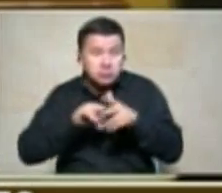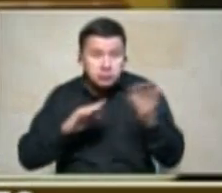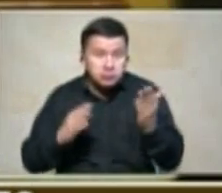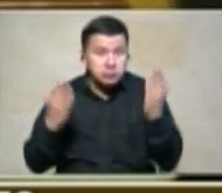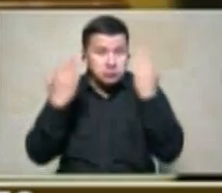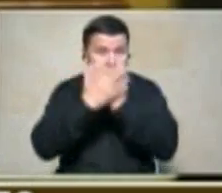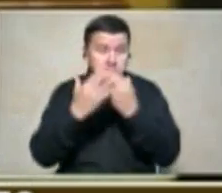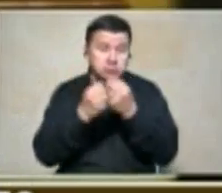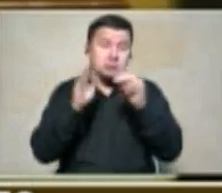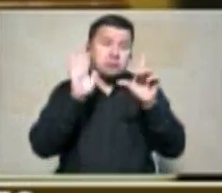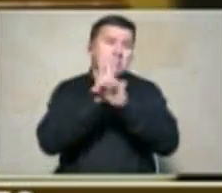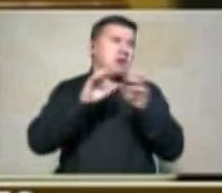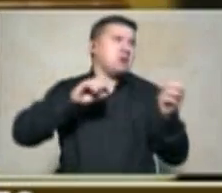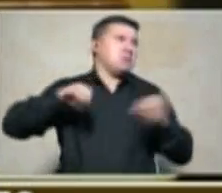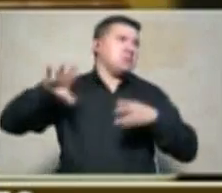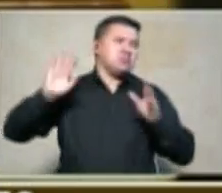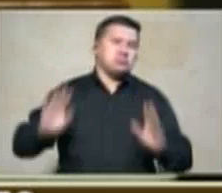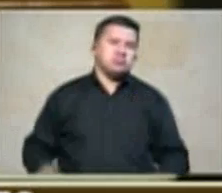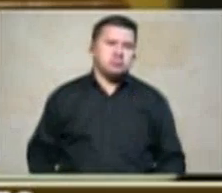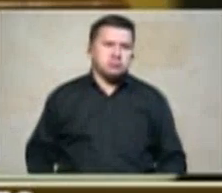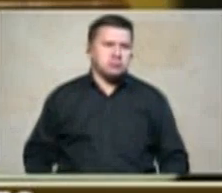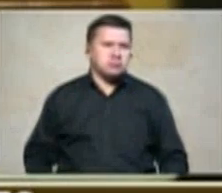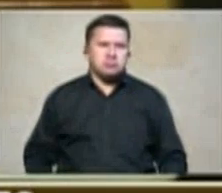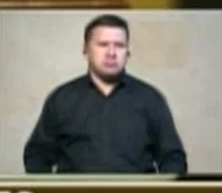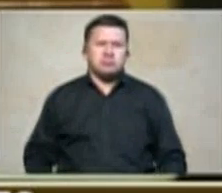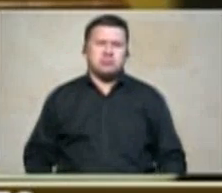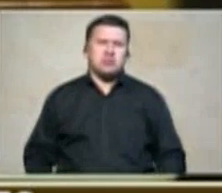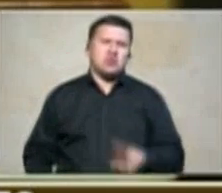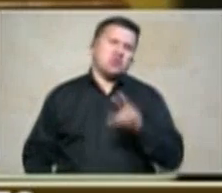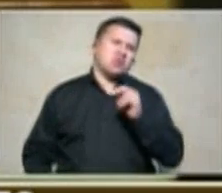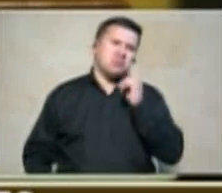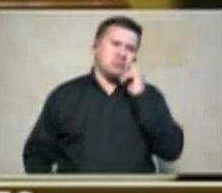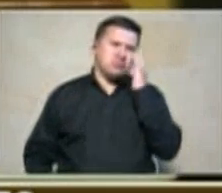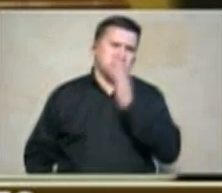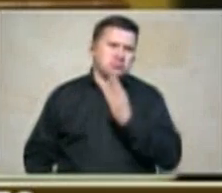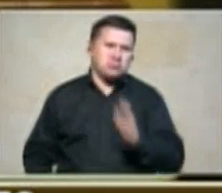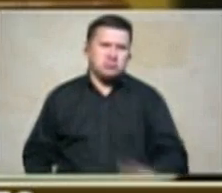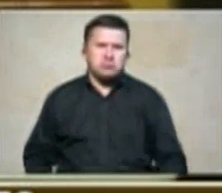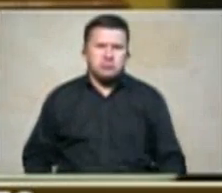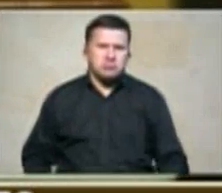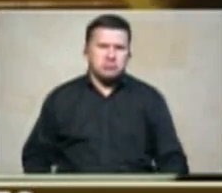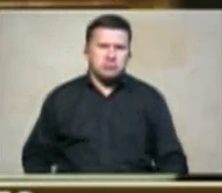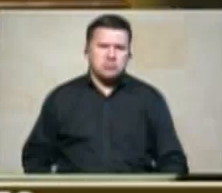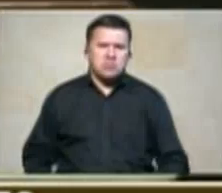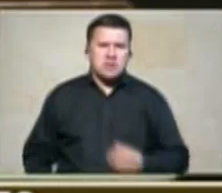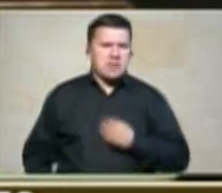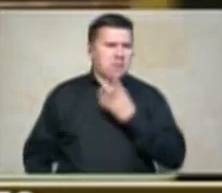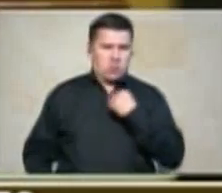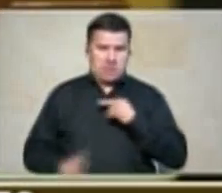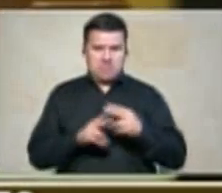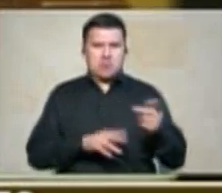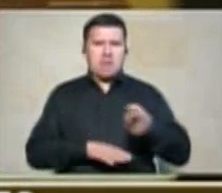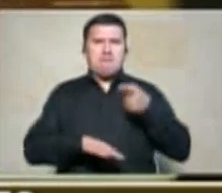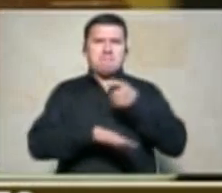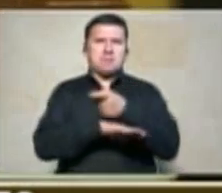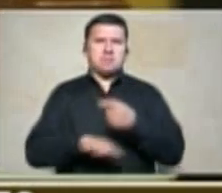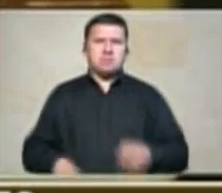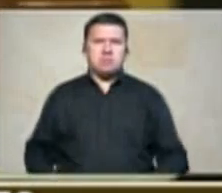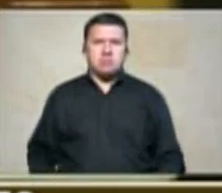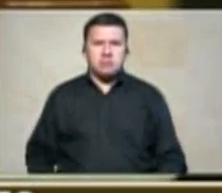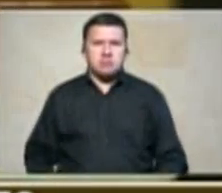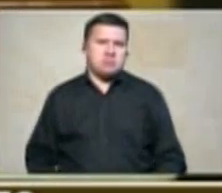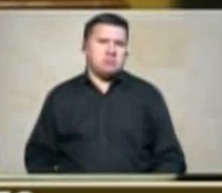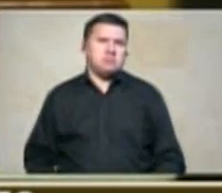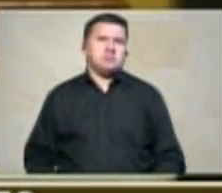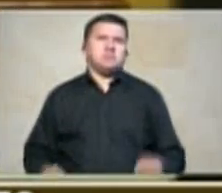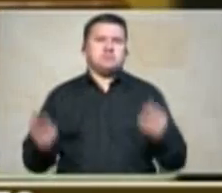ser el asesino, porque no solamente es violentar el derecho a la propiedad. Muchas